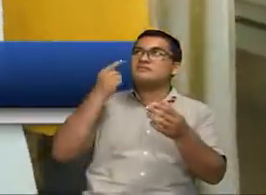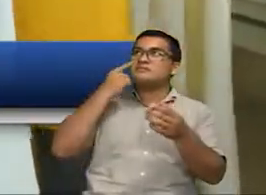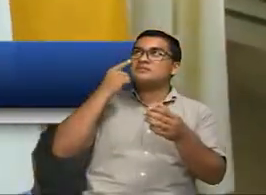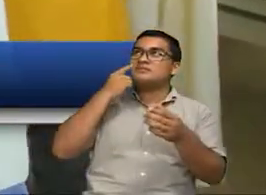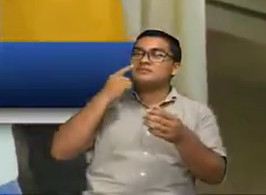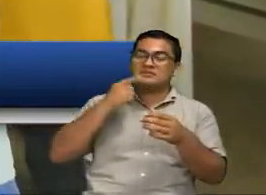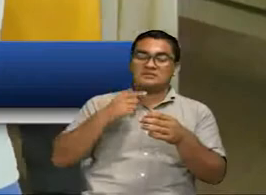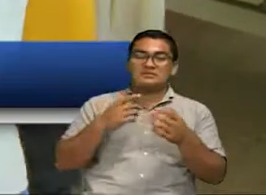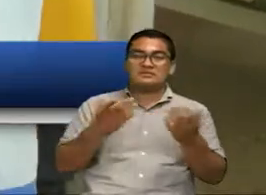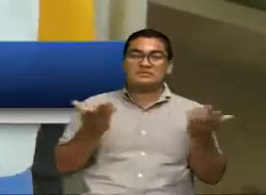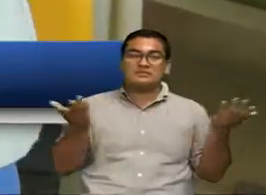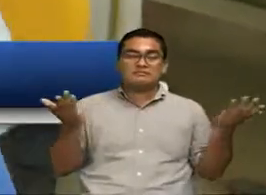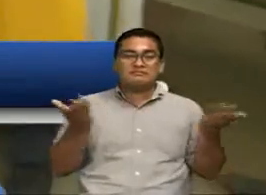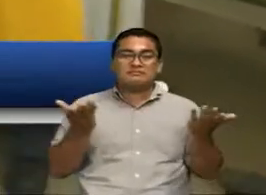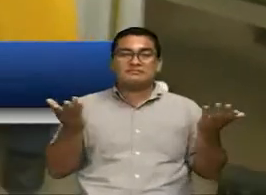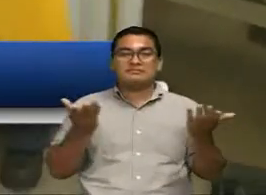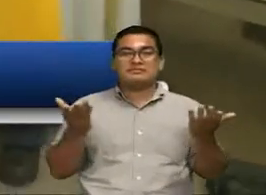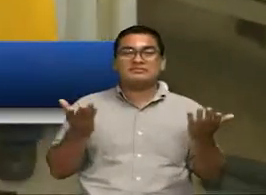Sí.